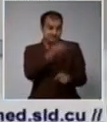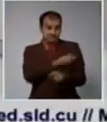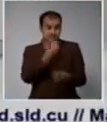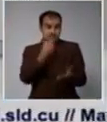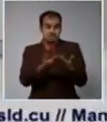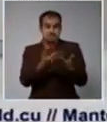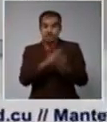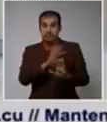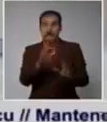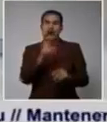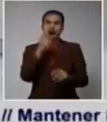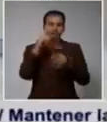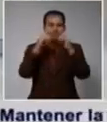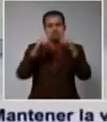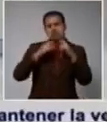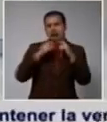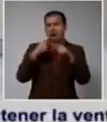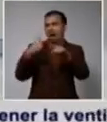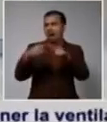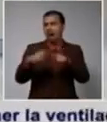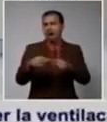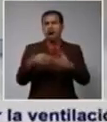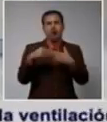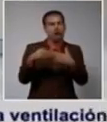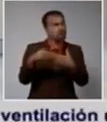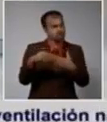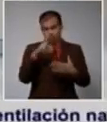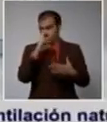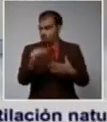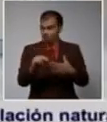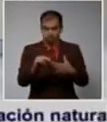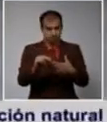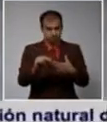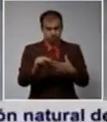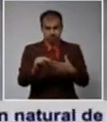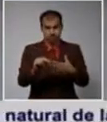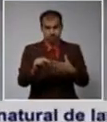están de restricción, porque se va a seguir